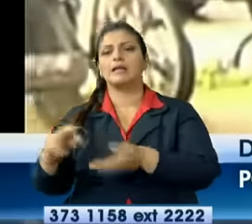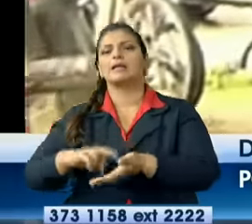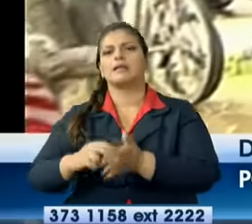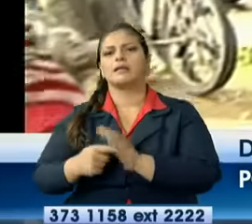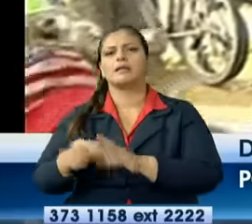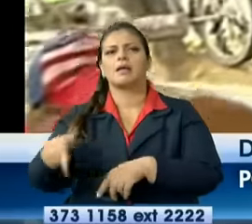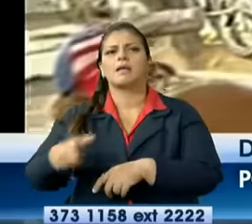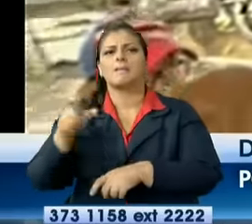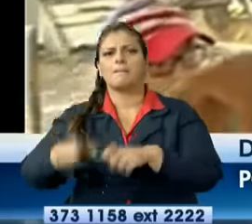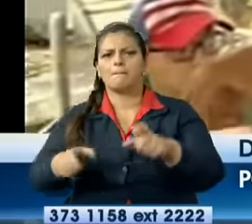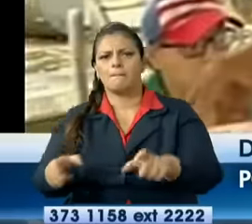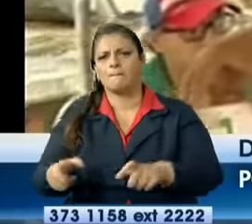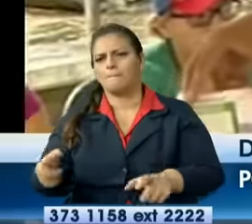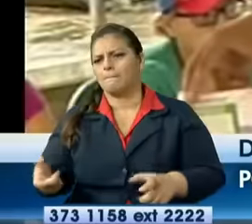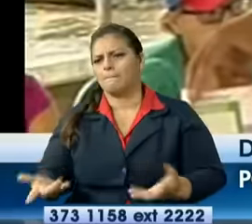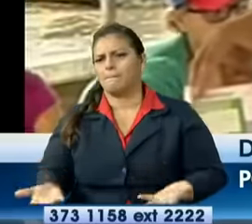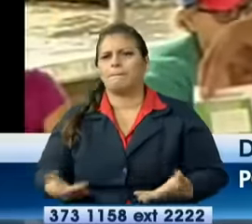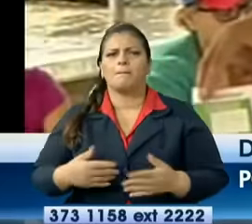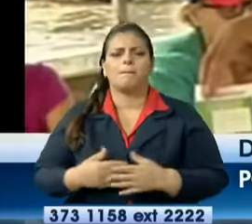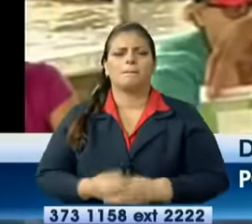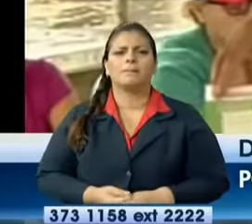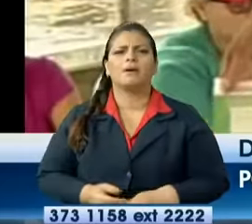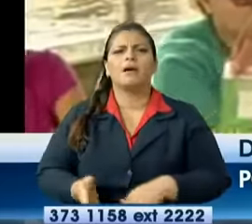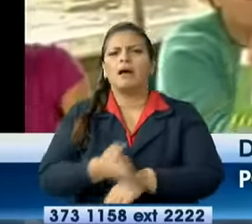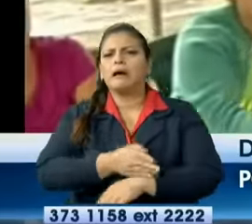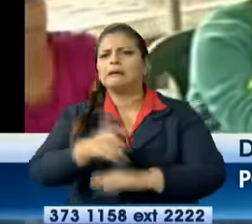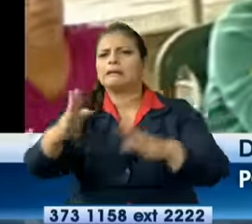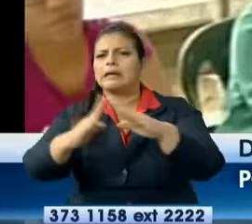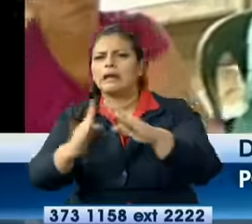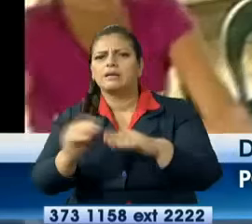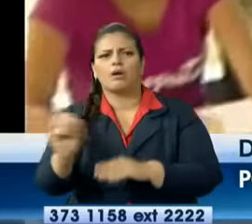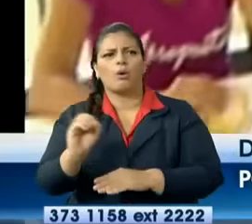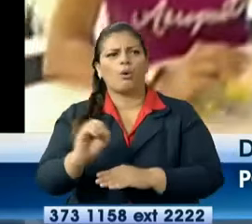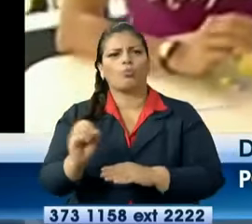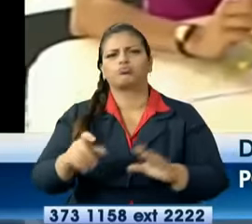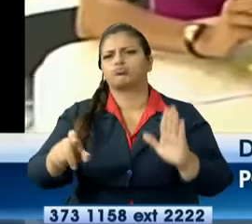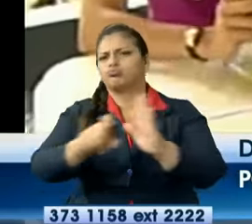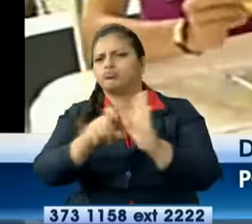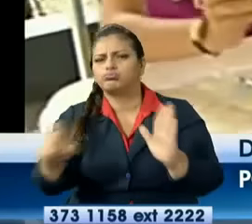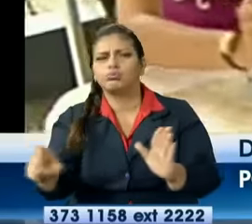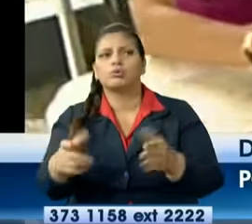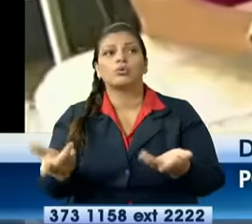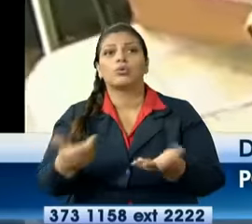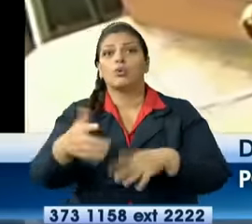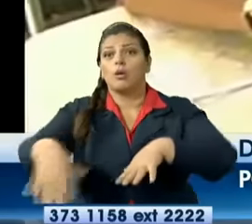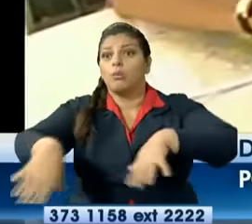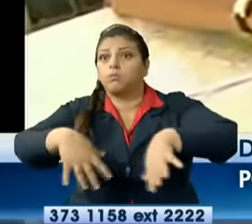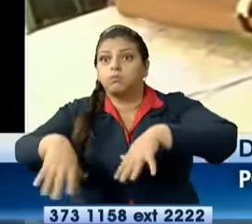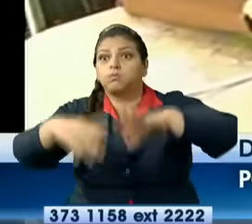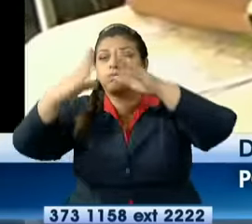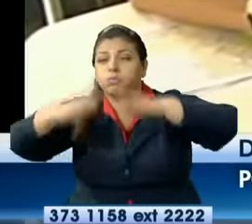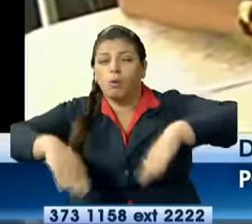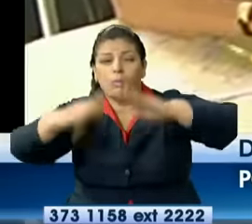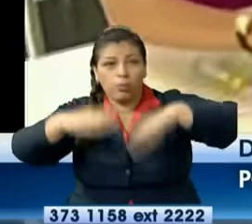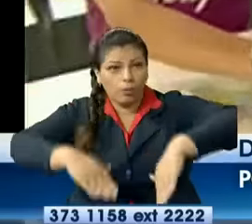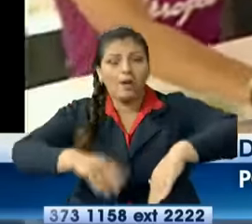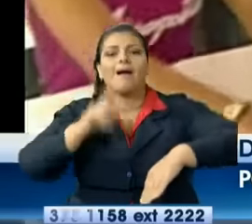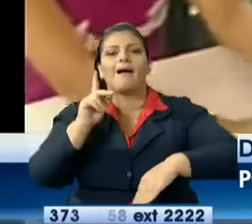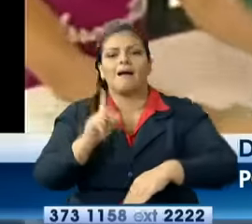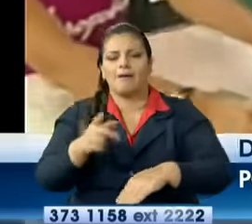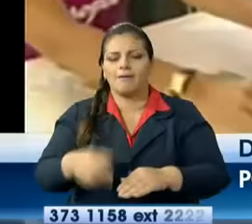tardarían incluso algunos días, incluso meses, para que la normalidad retorne a esa agrupación. Ahora,